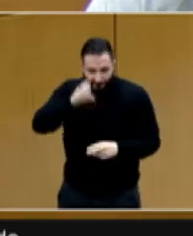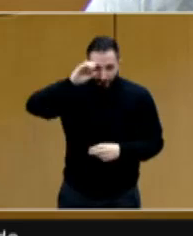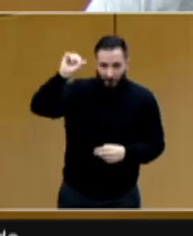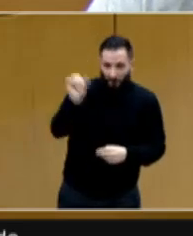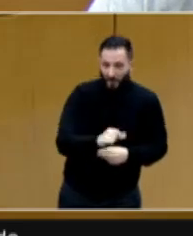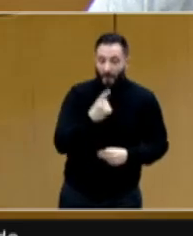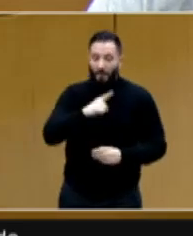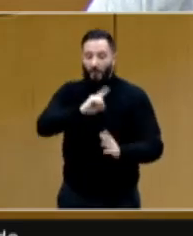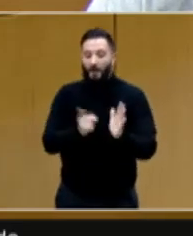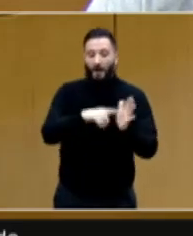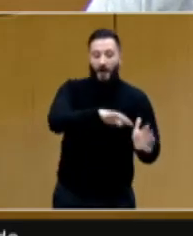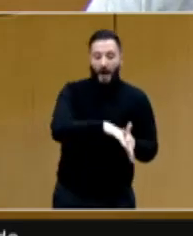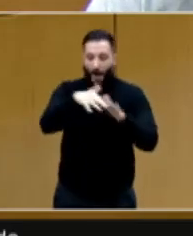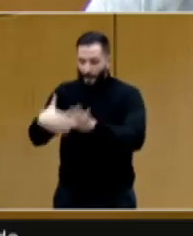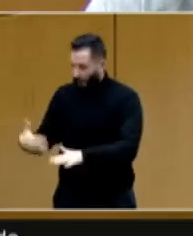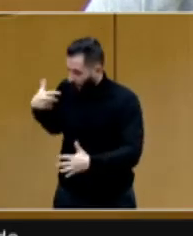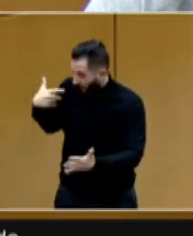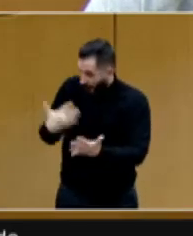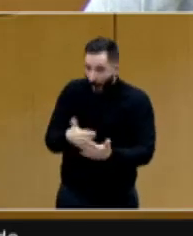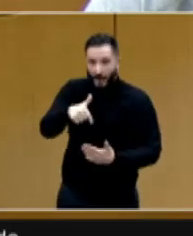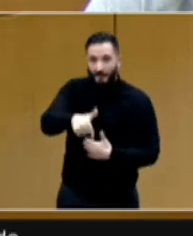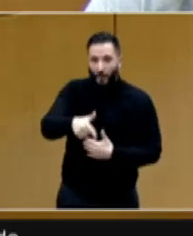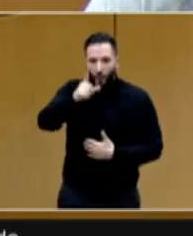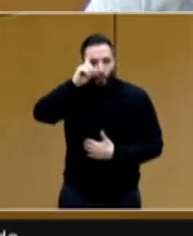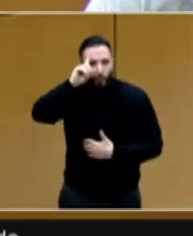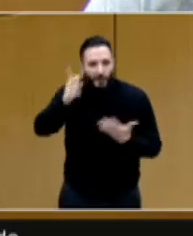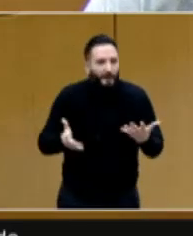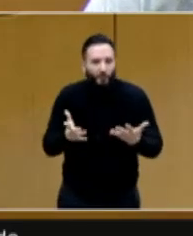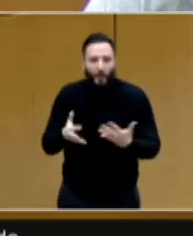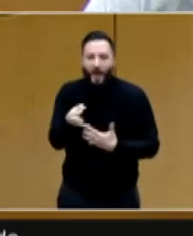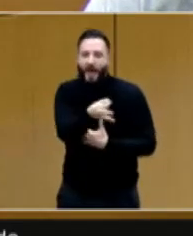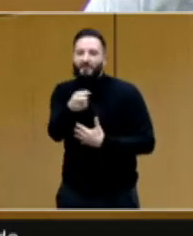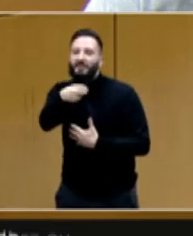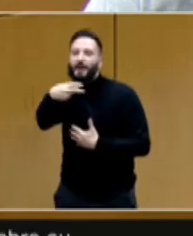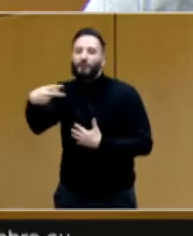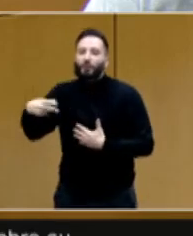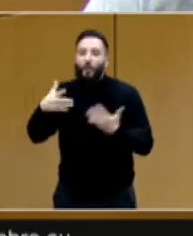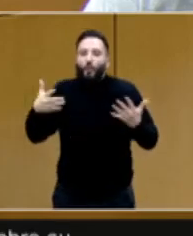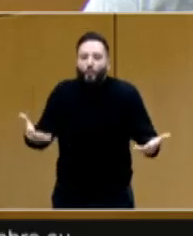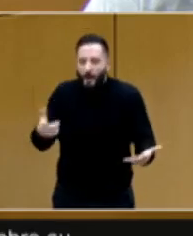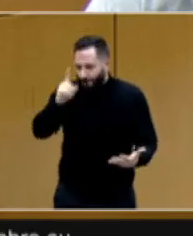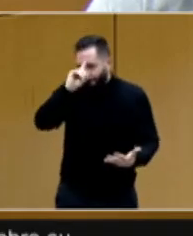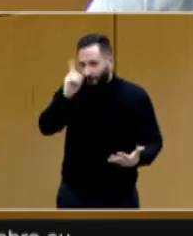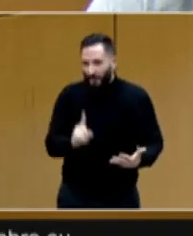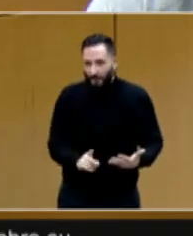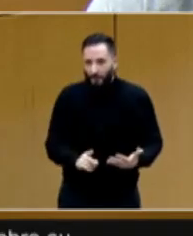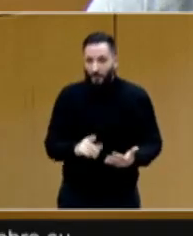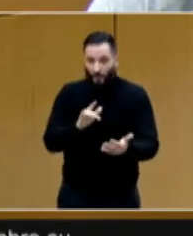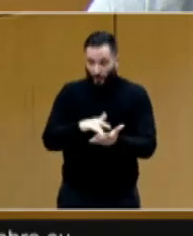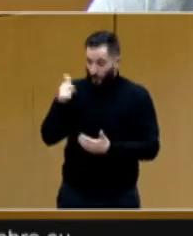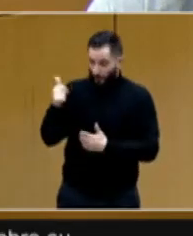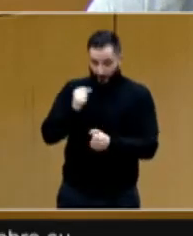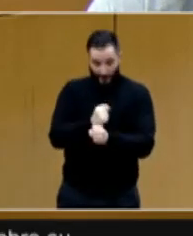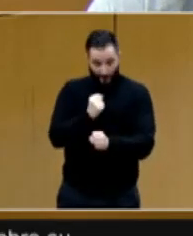su aplicación hasta ahora no sabemos Qué efectividad ha tenido porque Claro si estás en una fundación